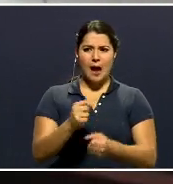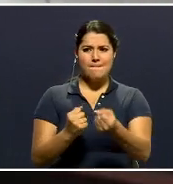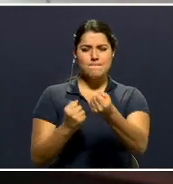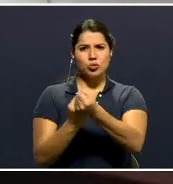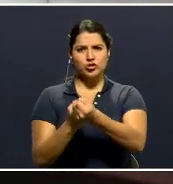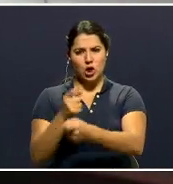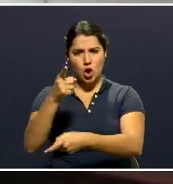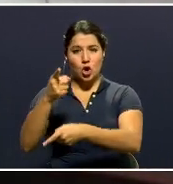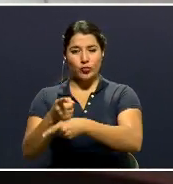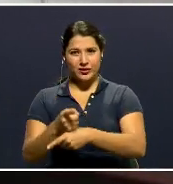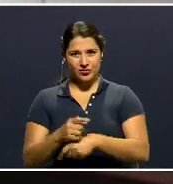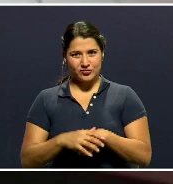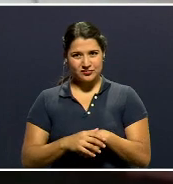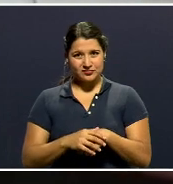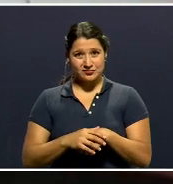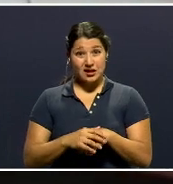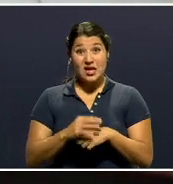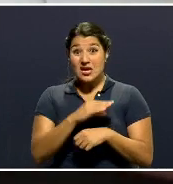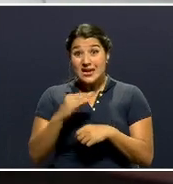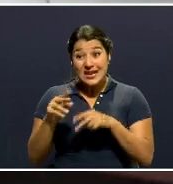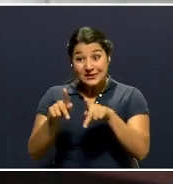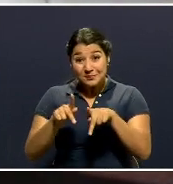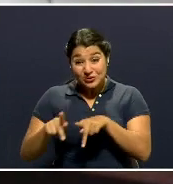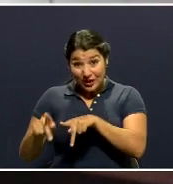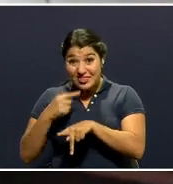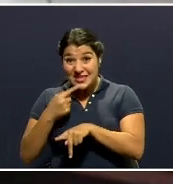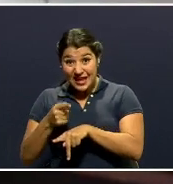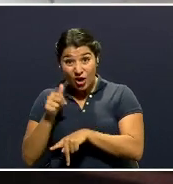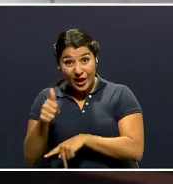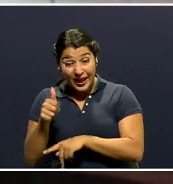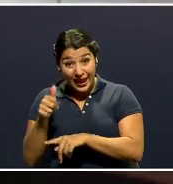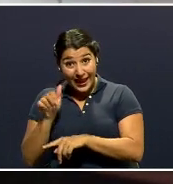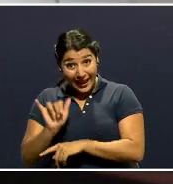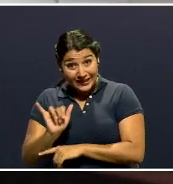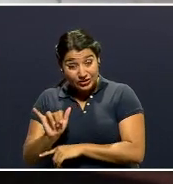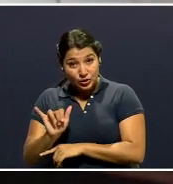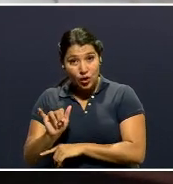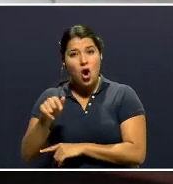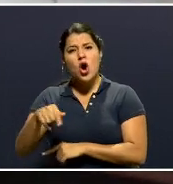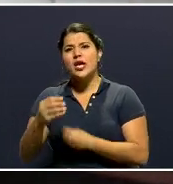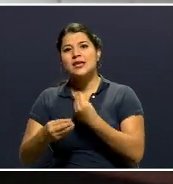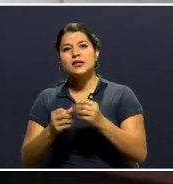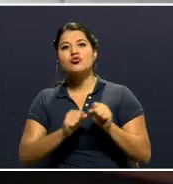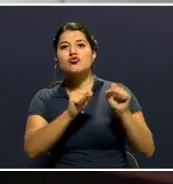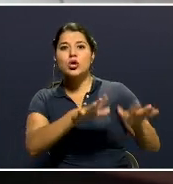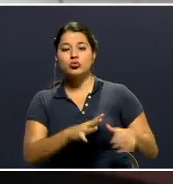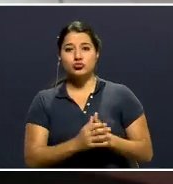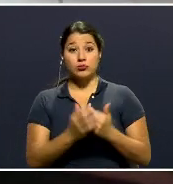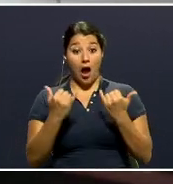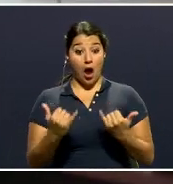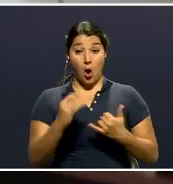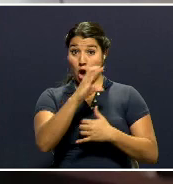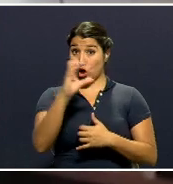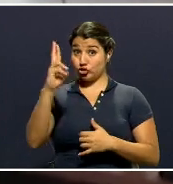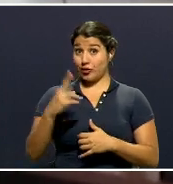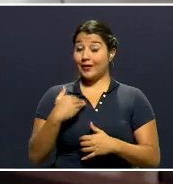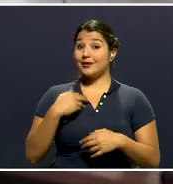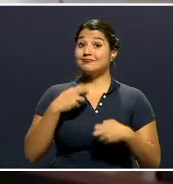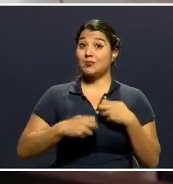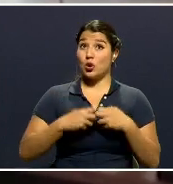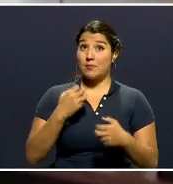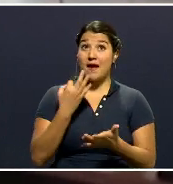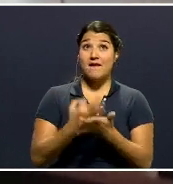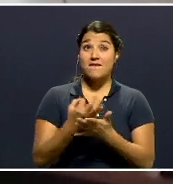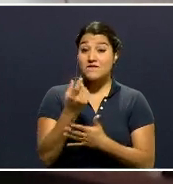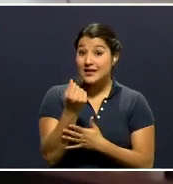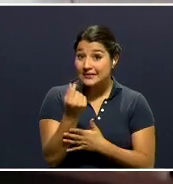que nos decían eso hoy renuncian. El país está en una crisis financiera, en